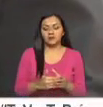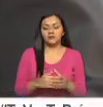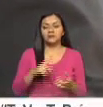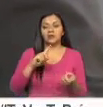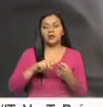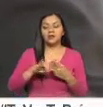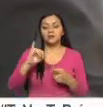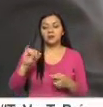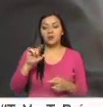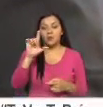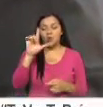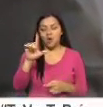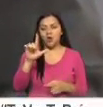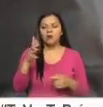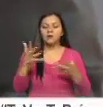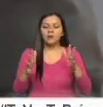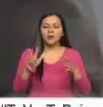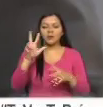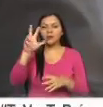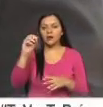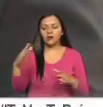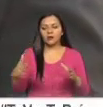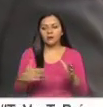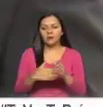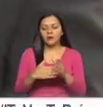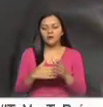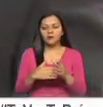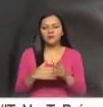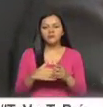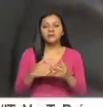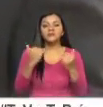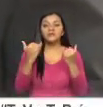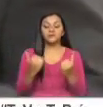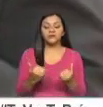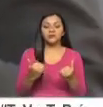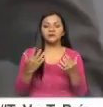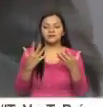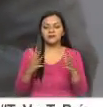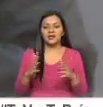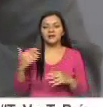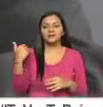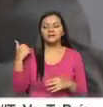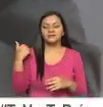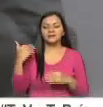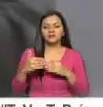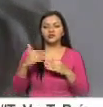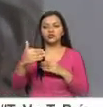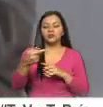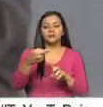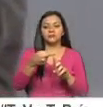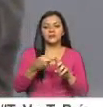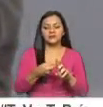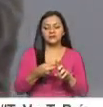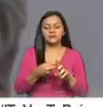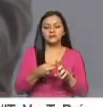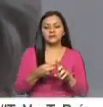mes de julio, algo más de 30.000 cuentas. Y ahora, ya en este mes, llevamos